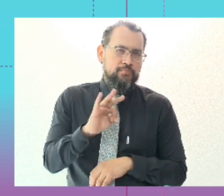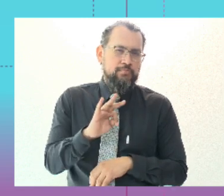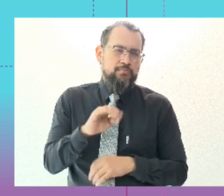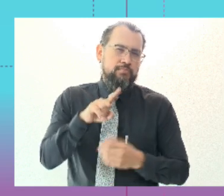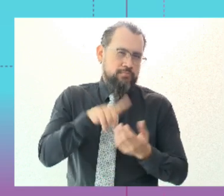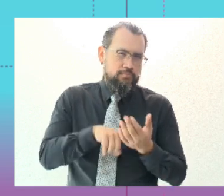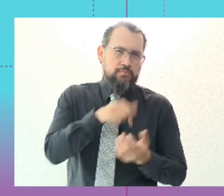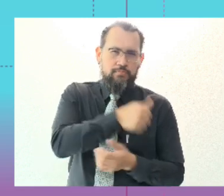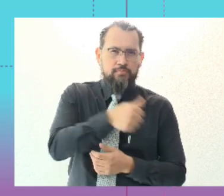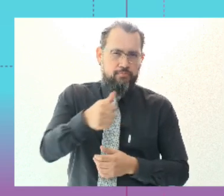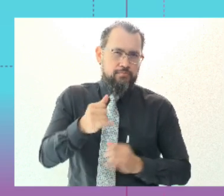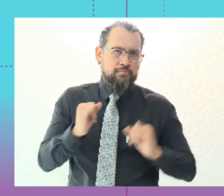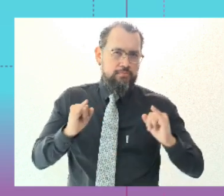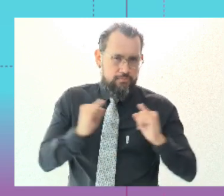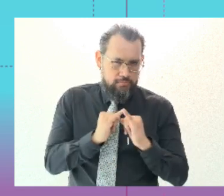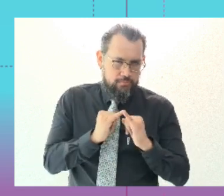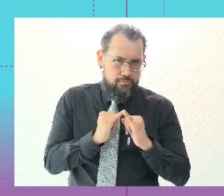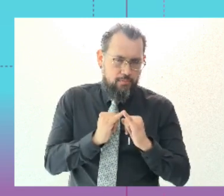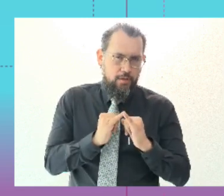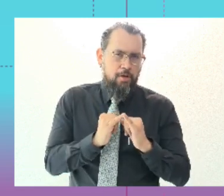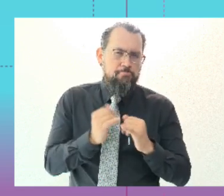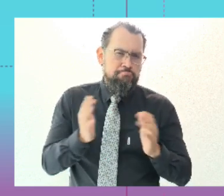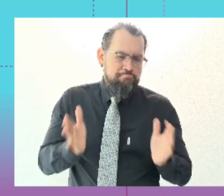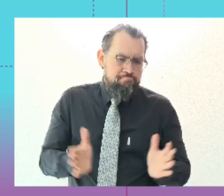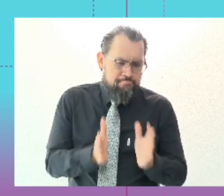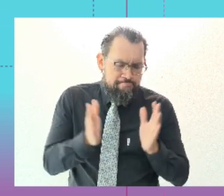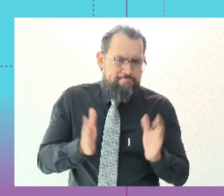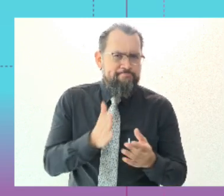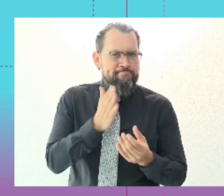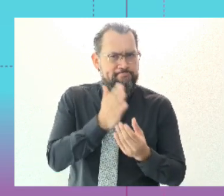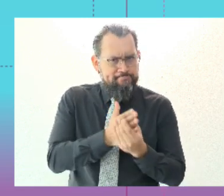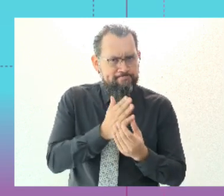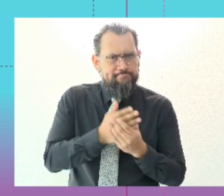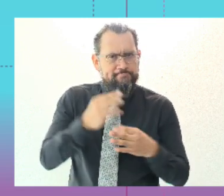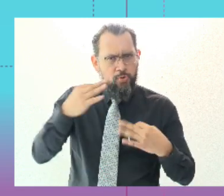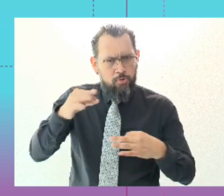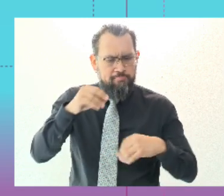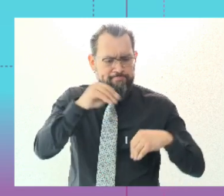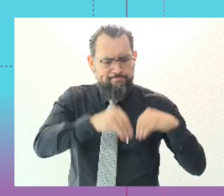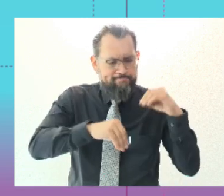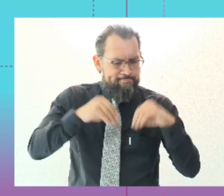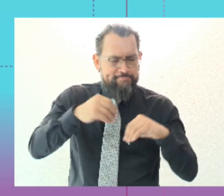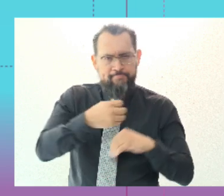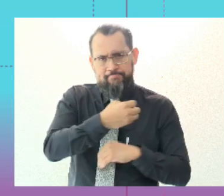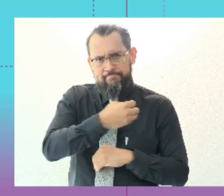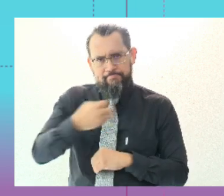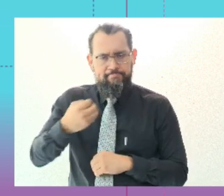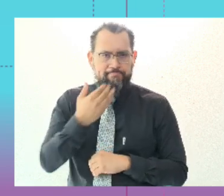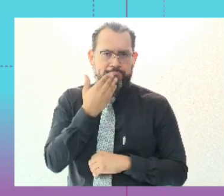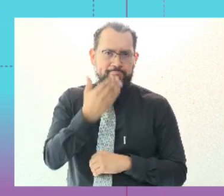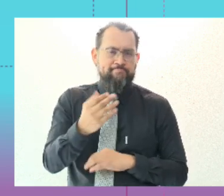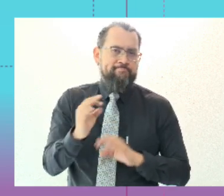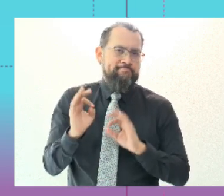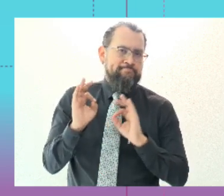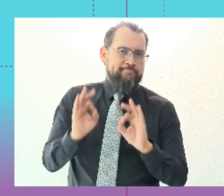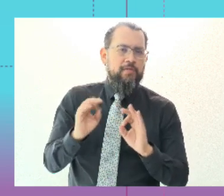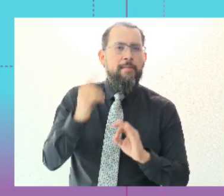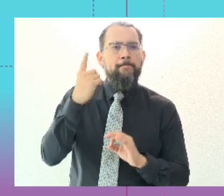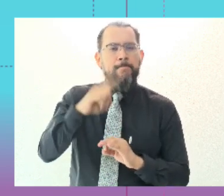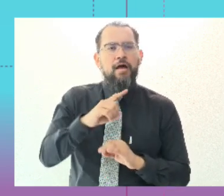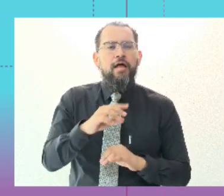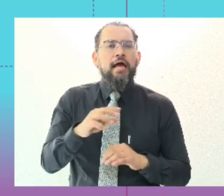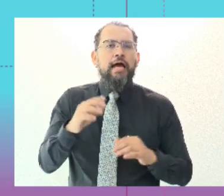en nuestras instituciones para promover la integración correcta de los expedientes que en su momento conformarán los